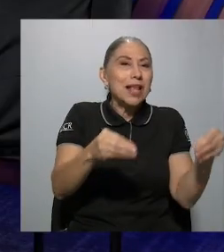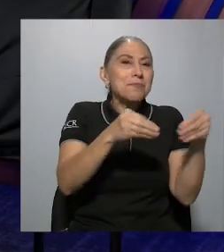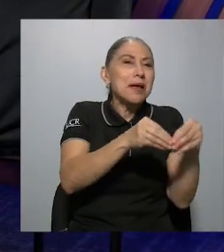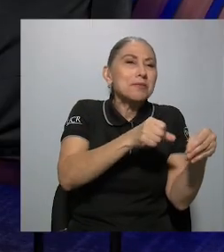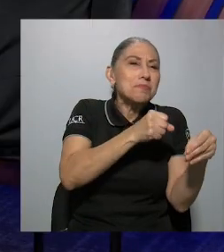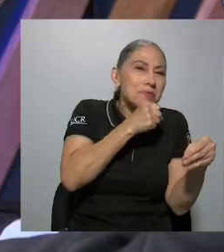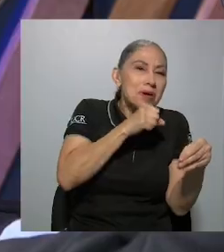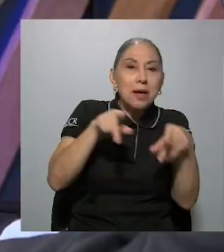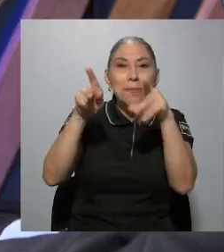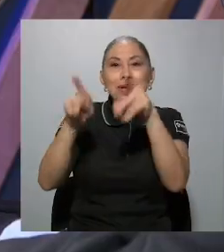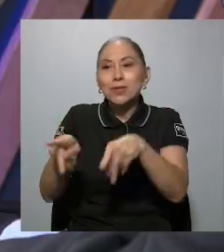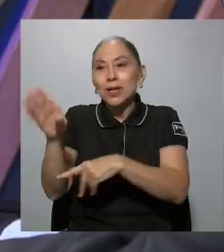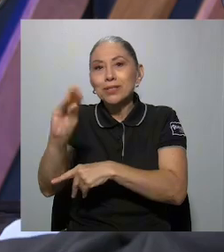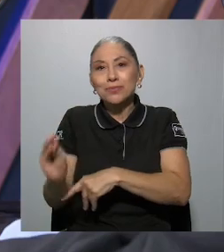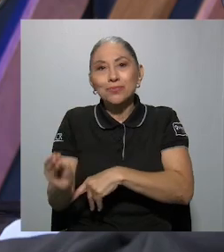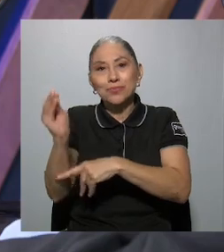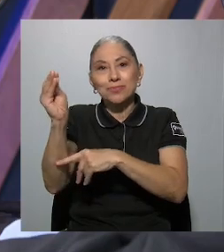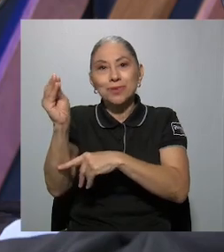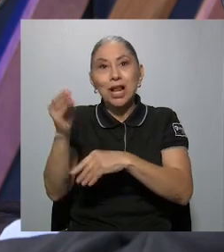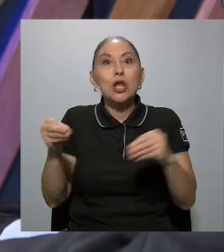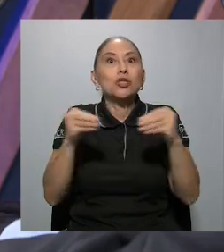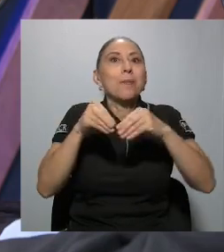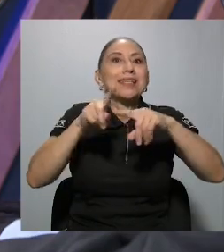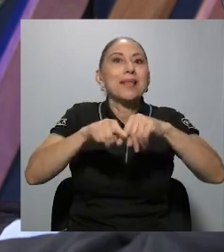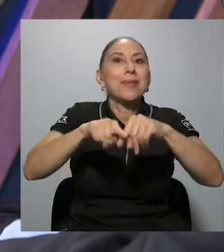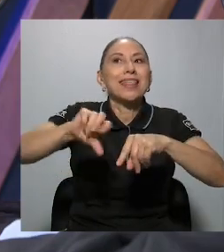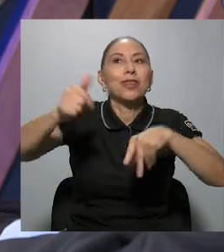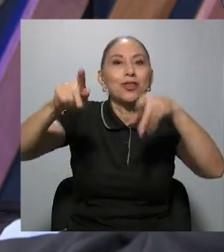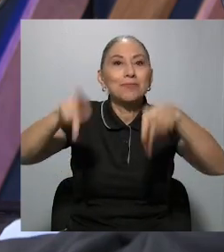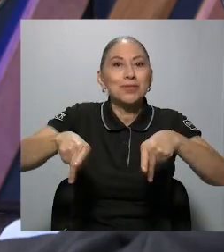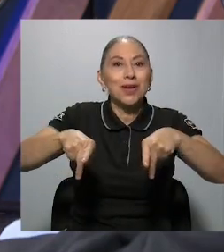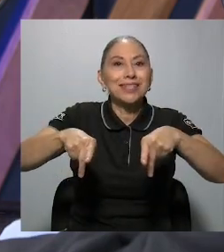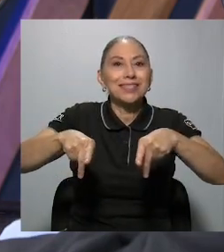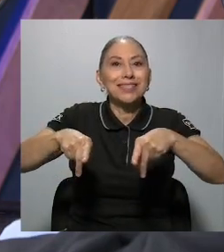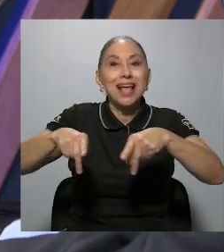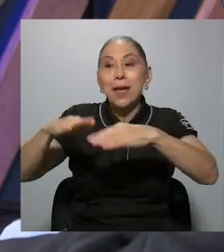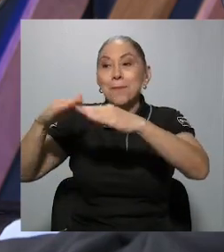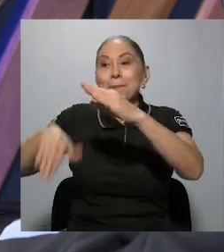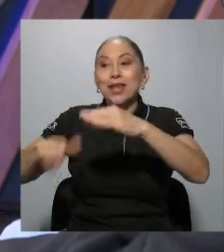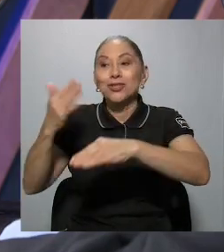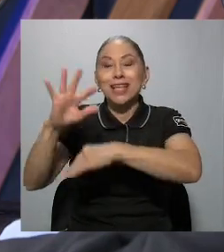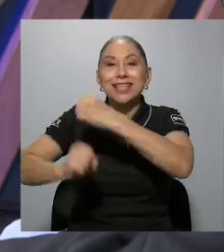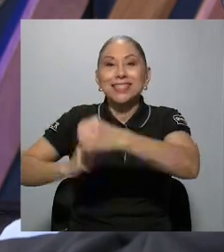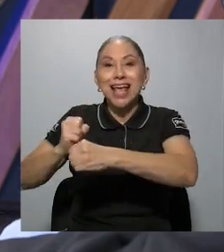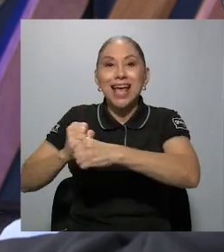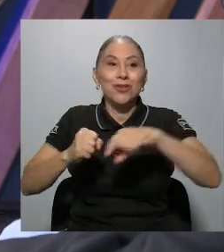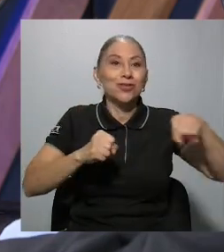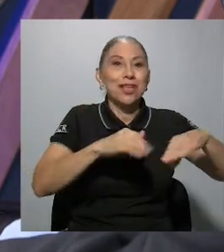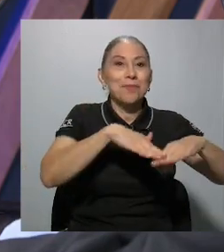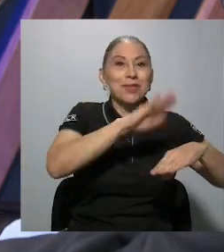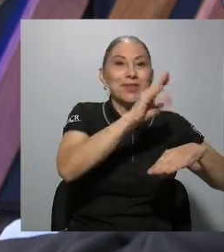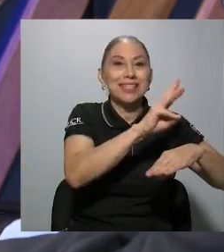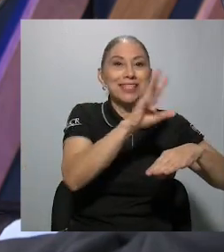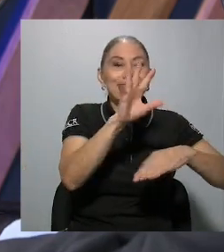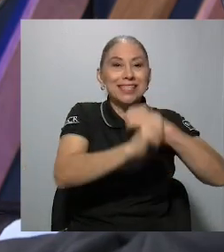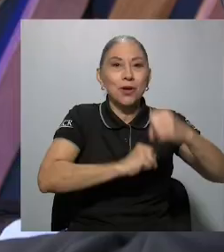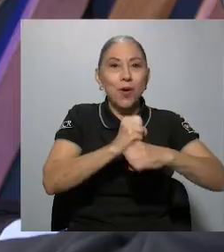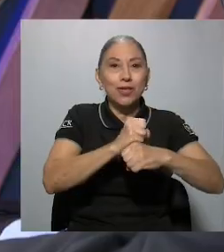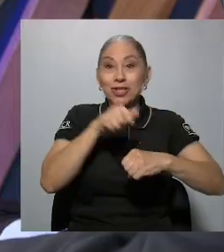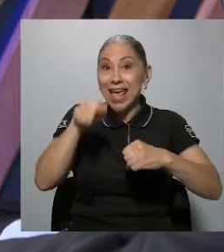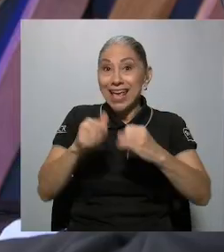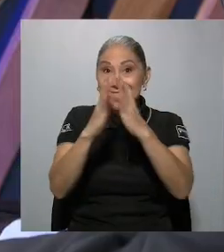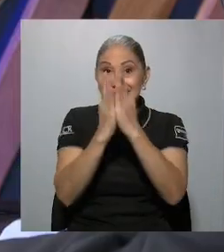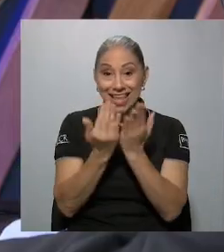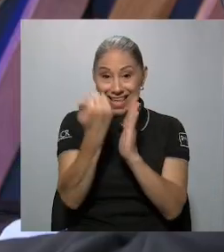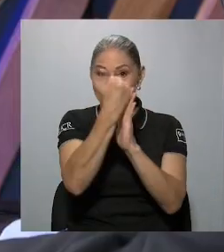poblaciones que se consideran dependientes. O sea, los menores de 15 y los de 65 años y más. Son las dos poblaciones